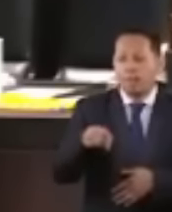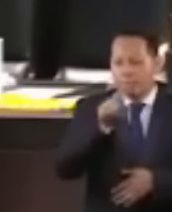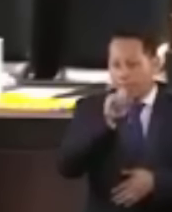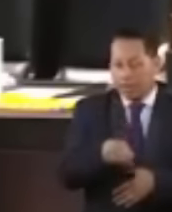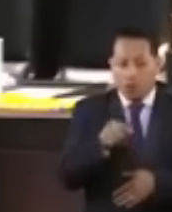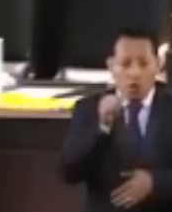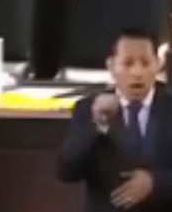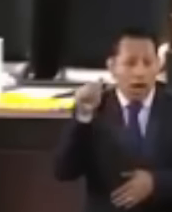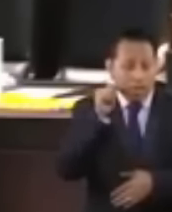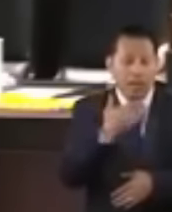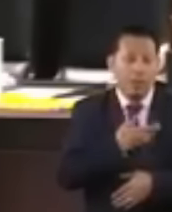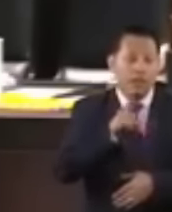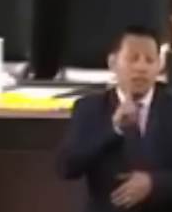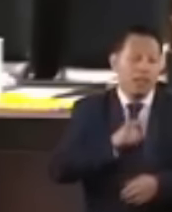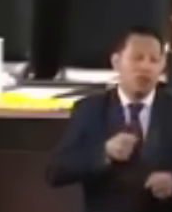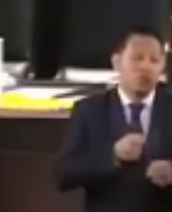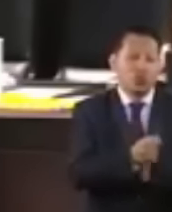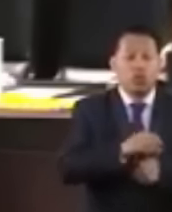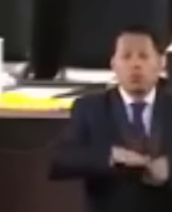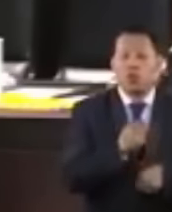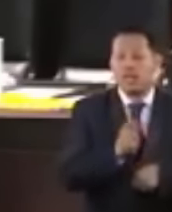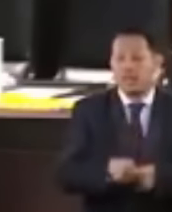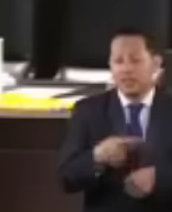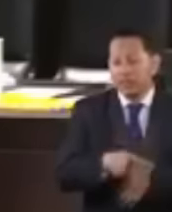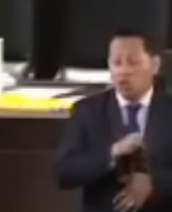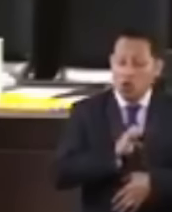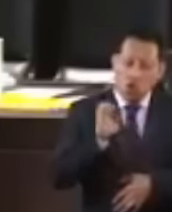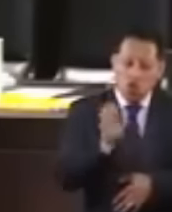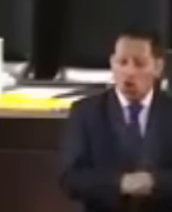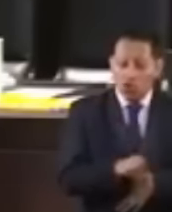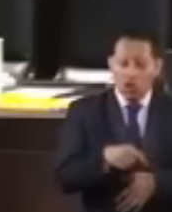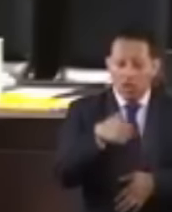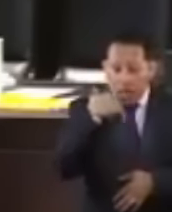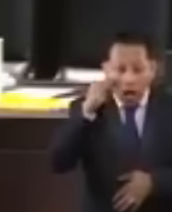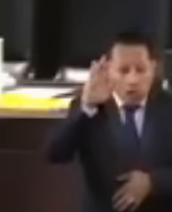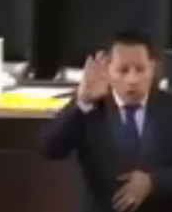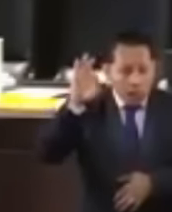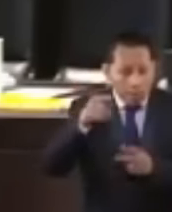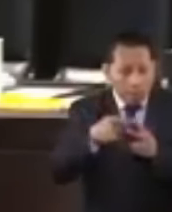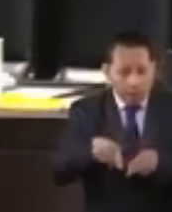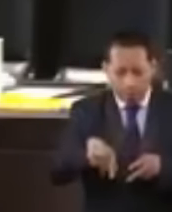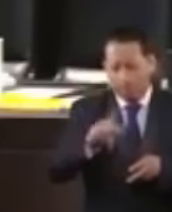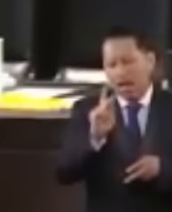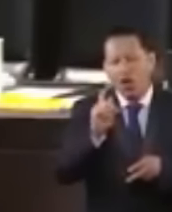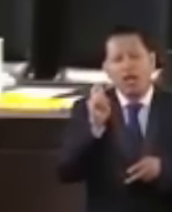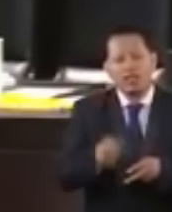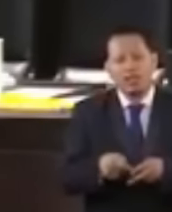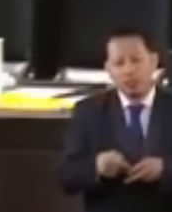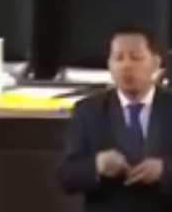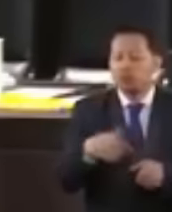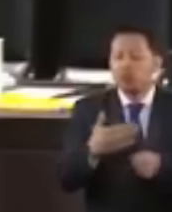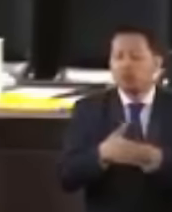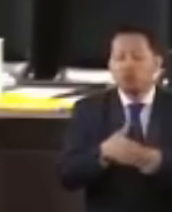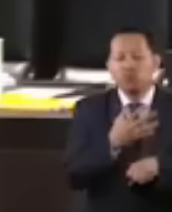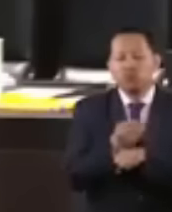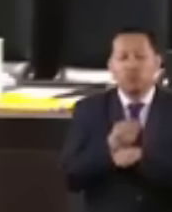fue agredida nuestra presidenta porque el odio que aquí quieren sembrar empieza a rendir frutos, pero en un grupúsculo violento que será combatido.